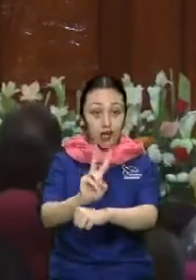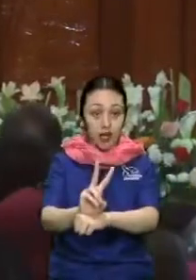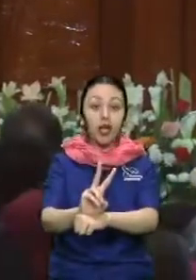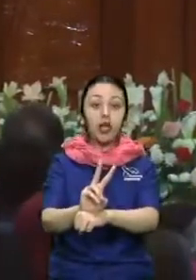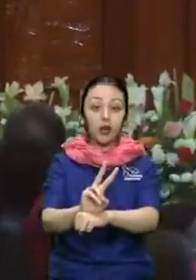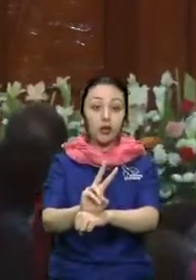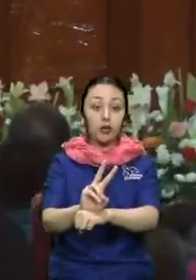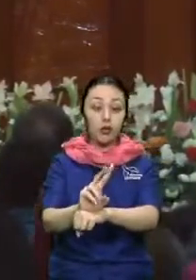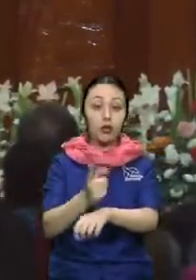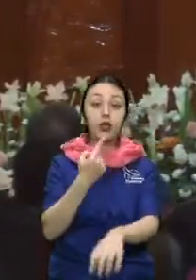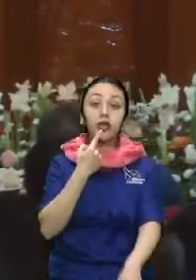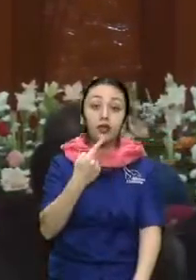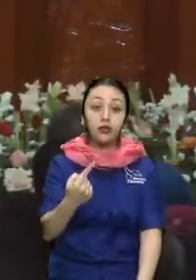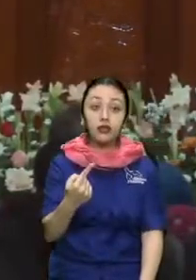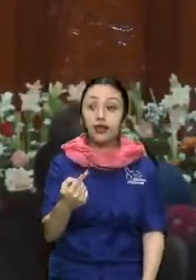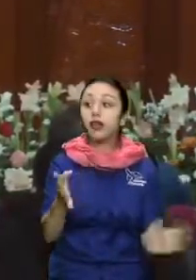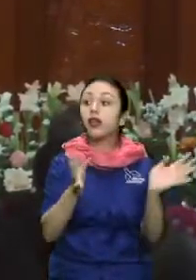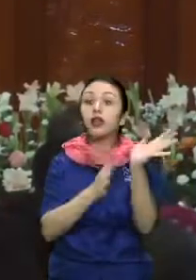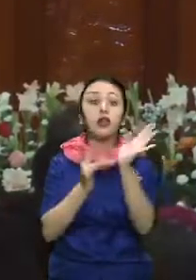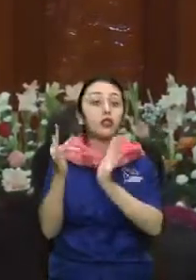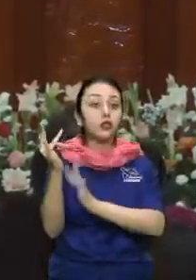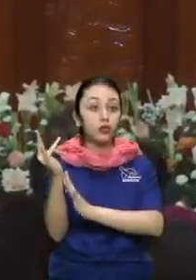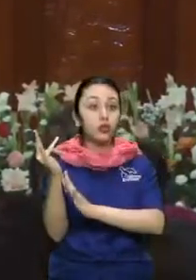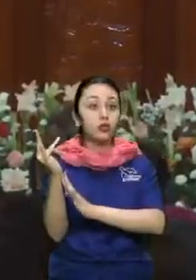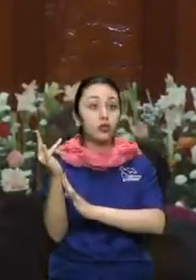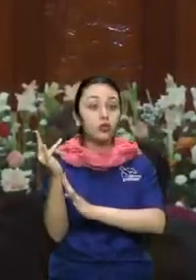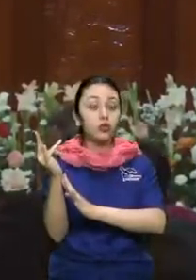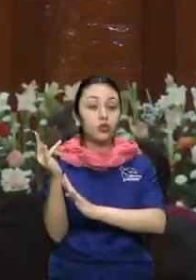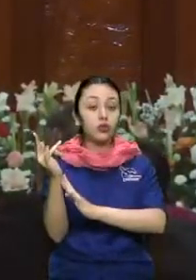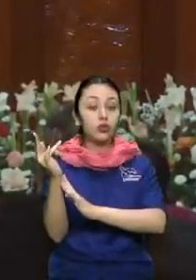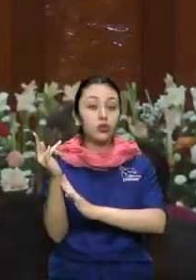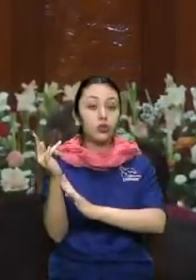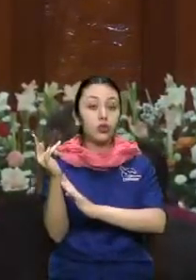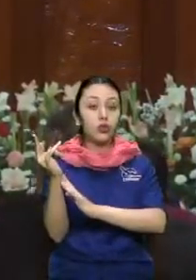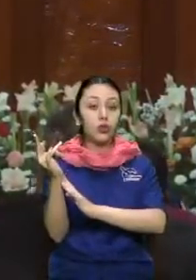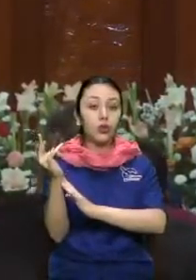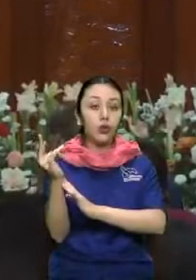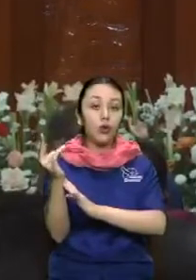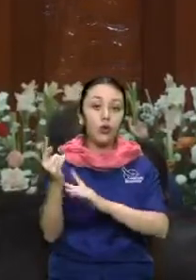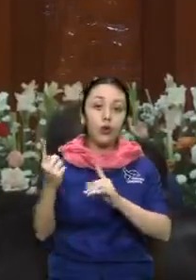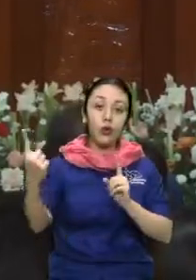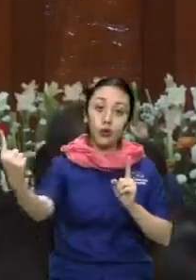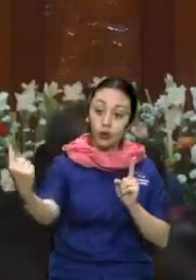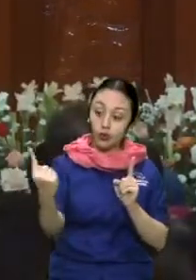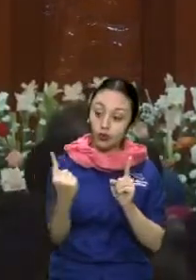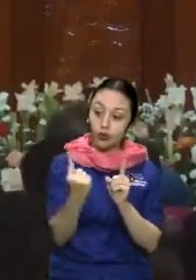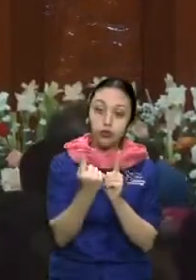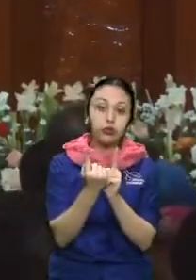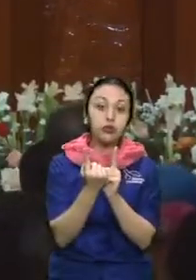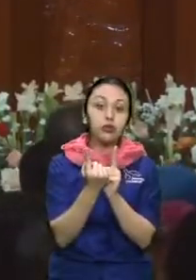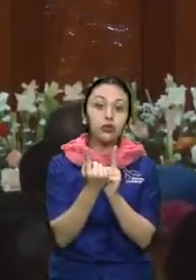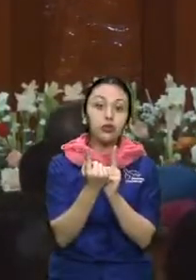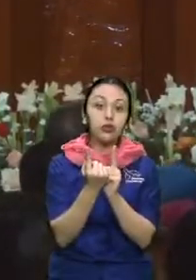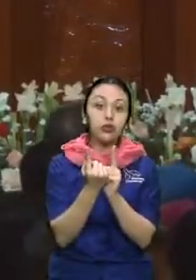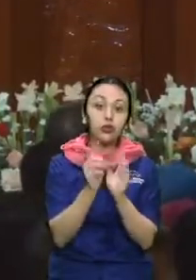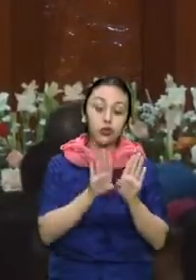puerta y llamo. Si alguno oye y abre, pues el Señor entra.